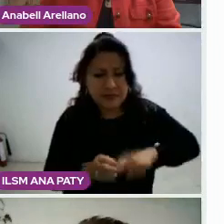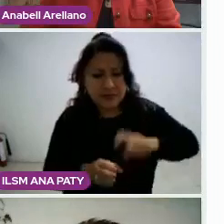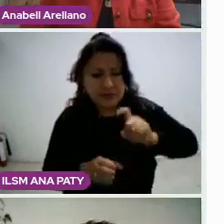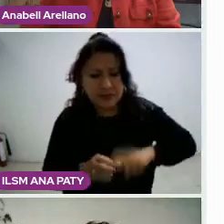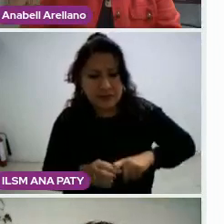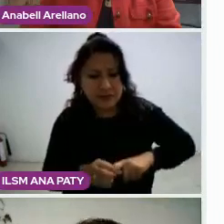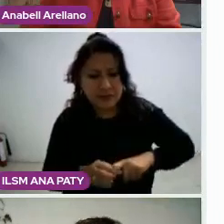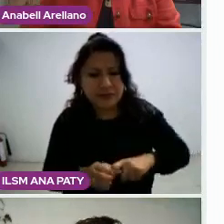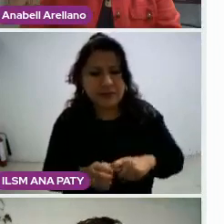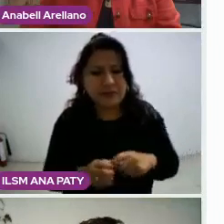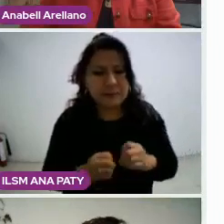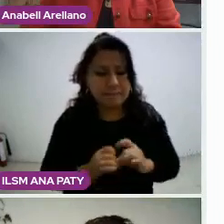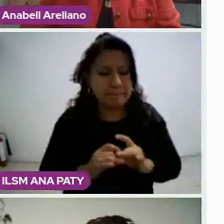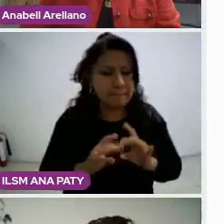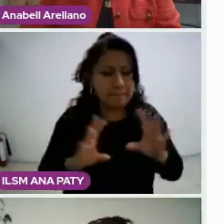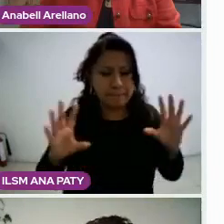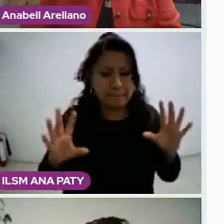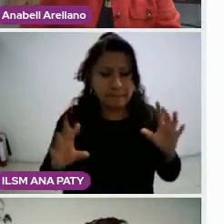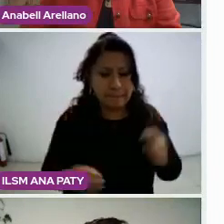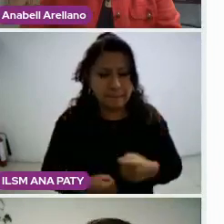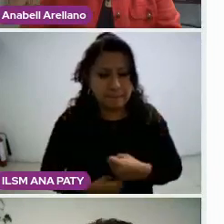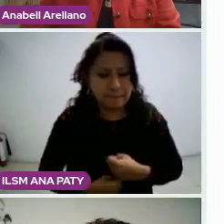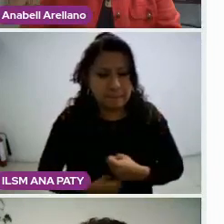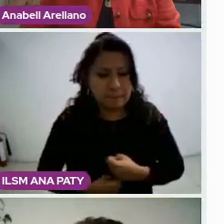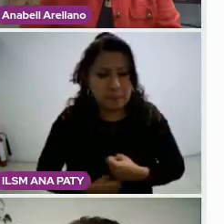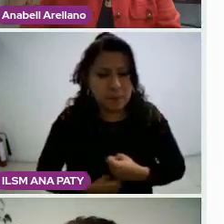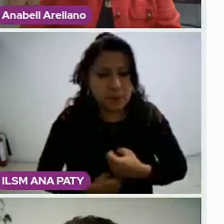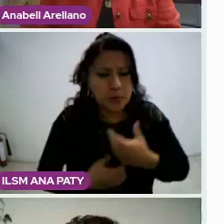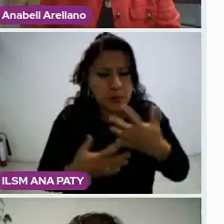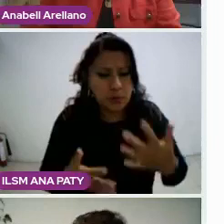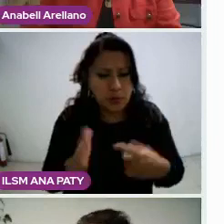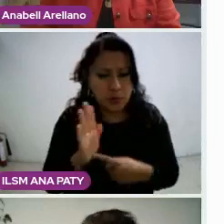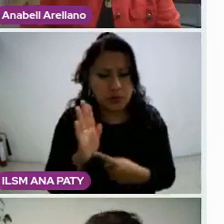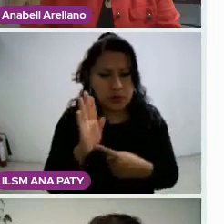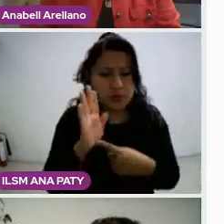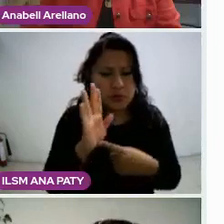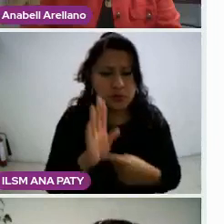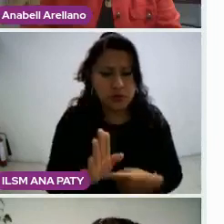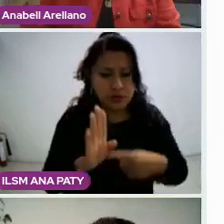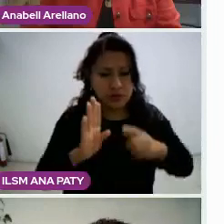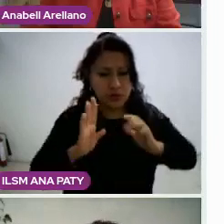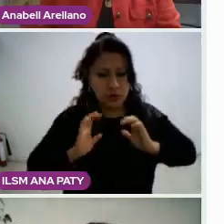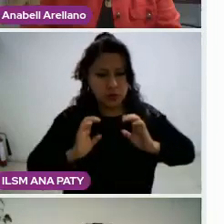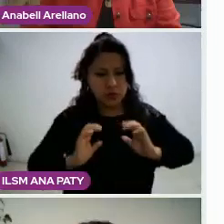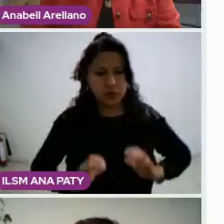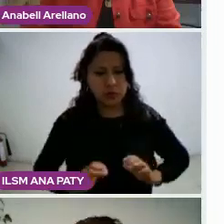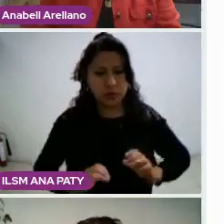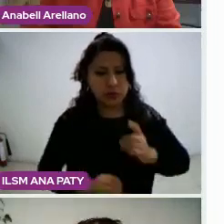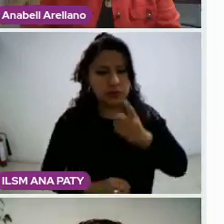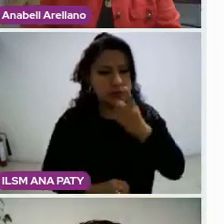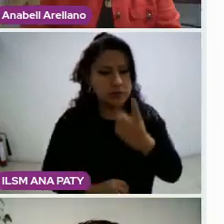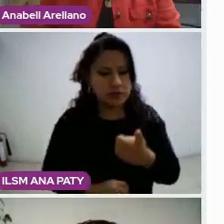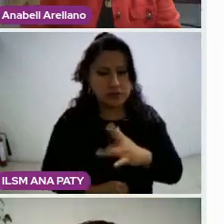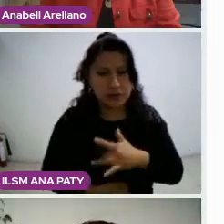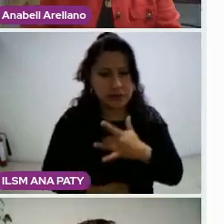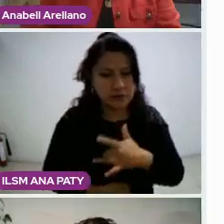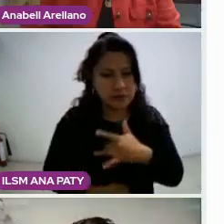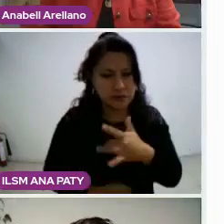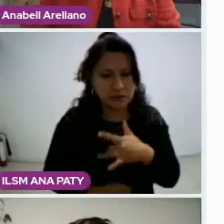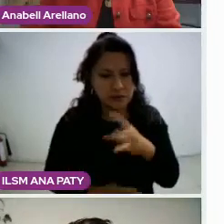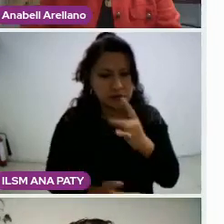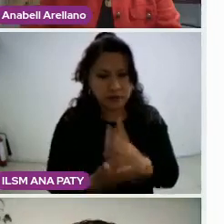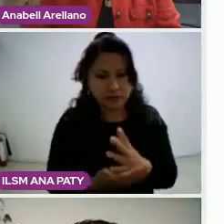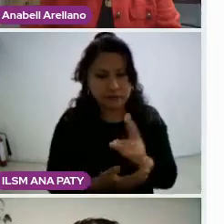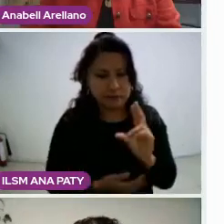otra manera. Por eso les mencionaba que no es tanto nada más un síntoma, sino que son signos y síntomas que